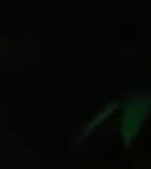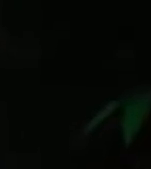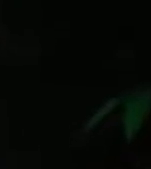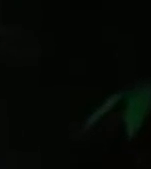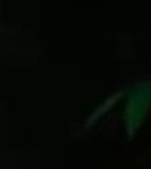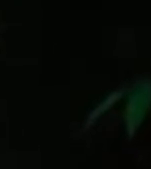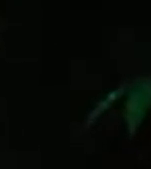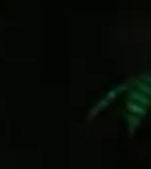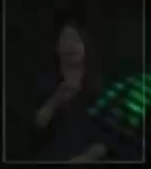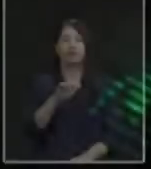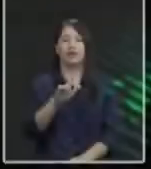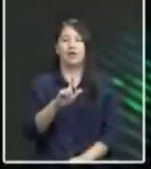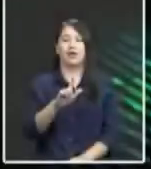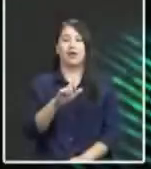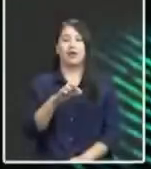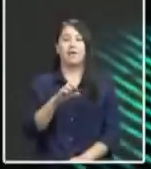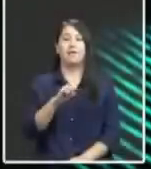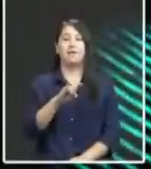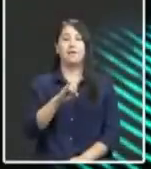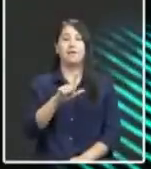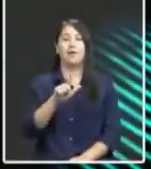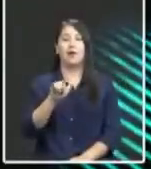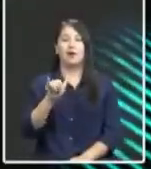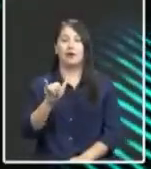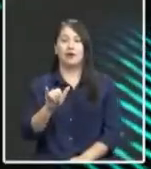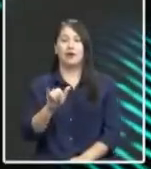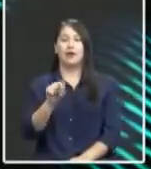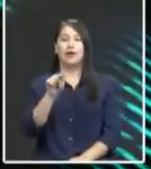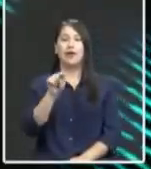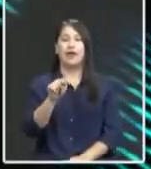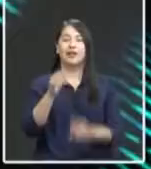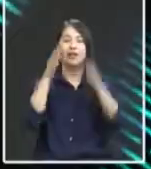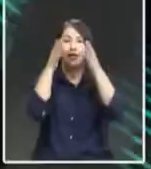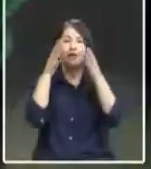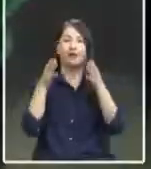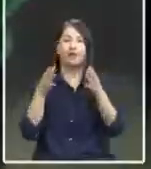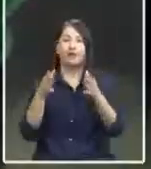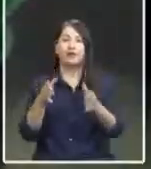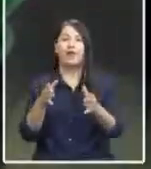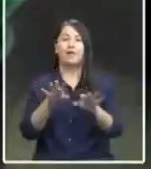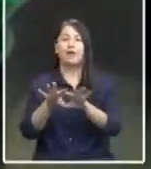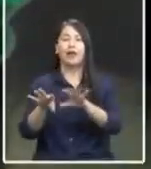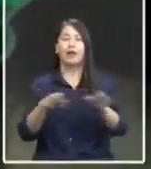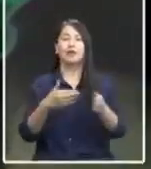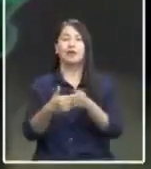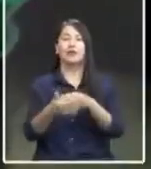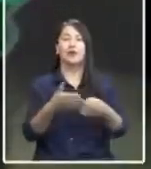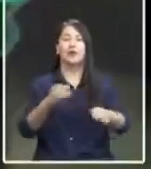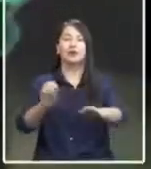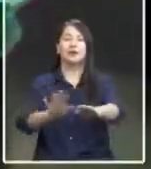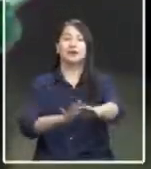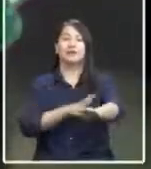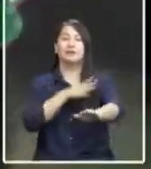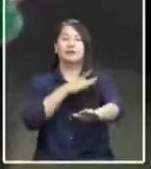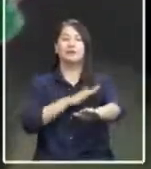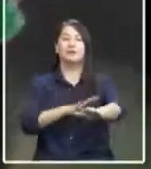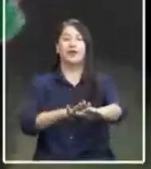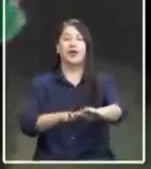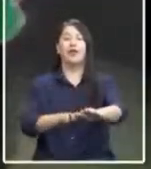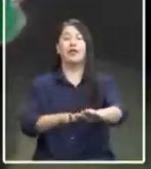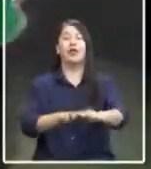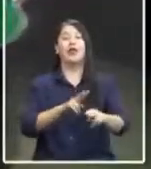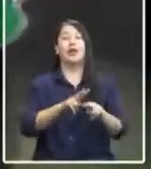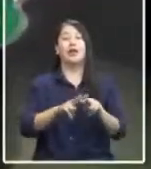investigación y el desarrollo de programas informáticos orientados a los ecosistemas acuáticos lo ha llevado a ser autor de más de 1,000